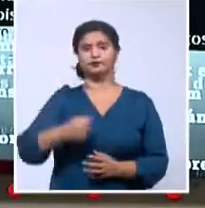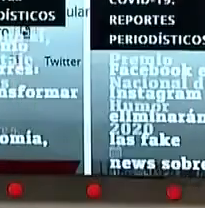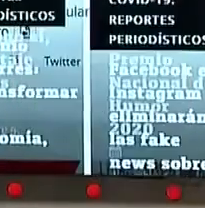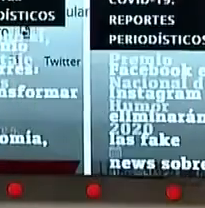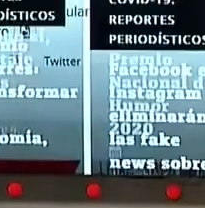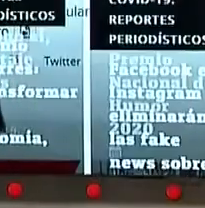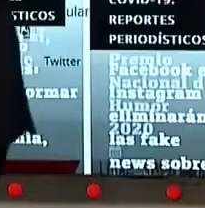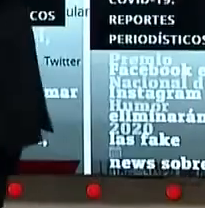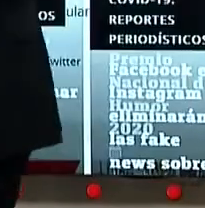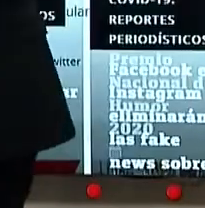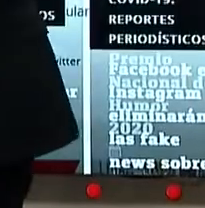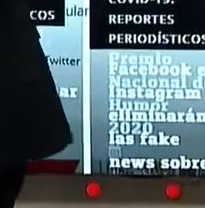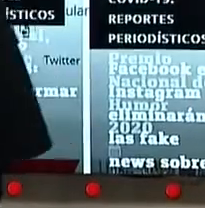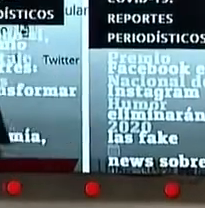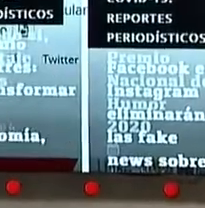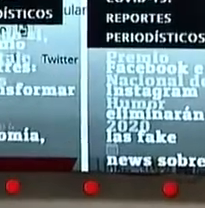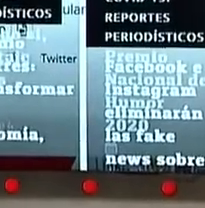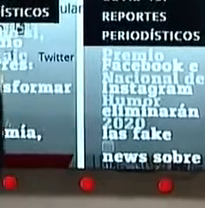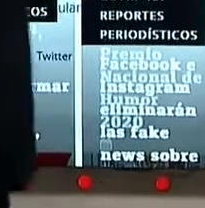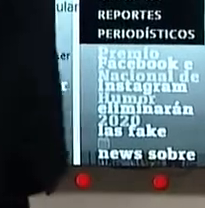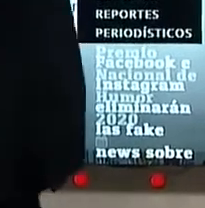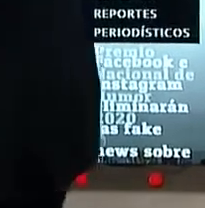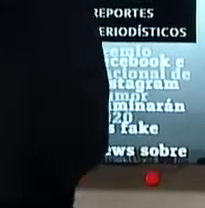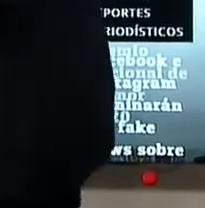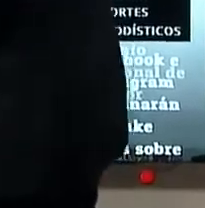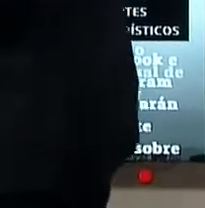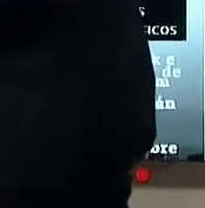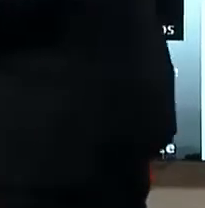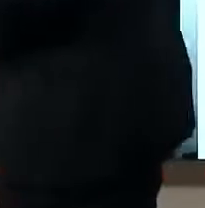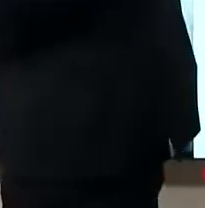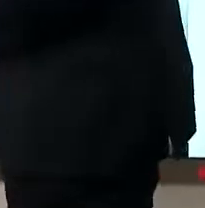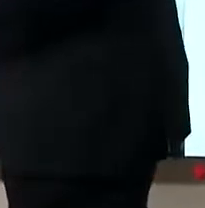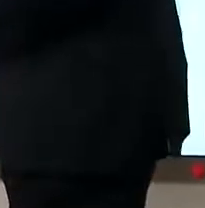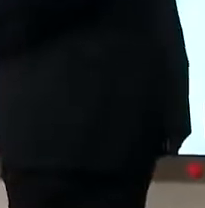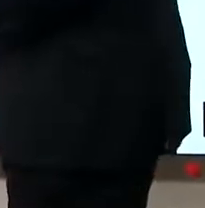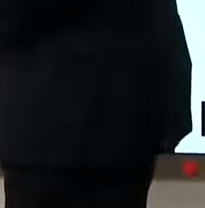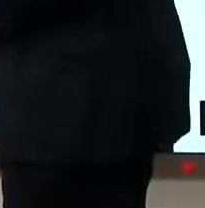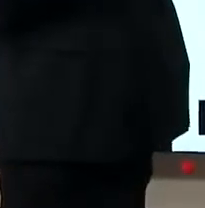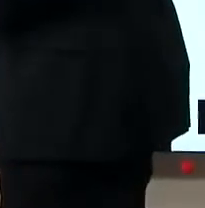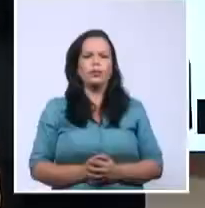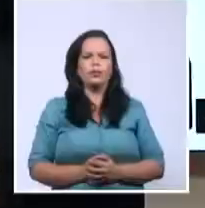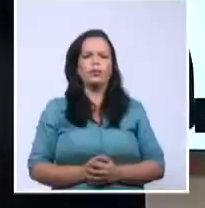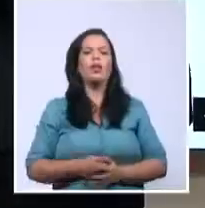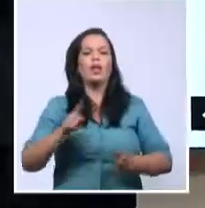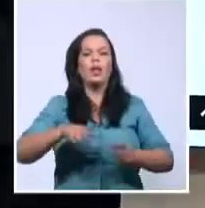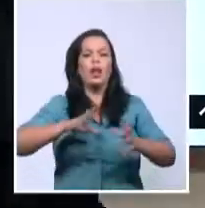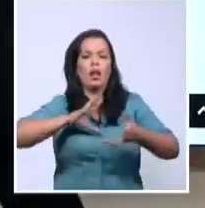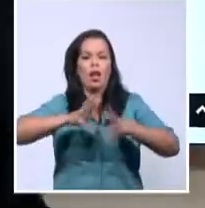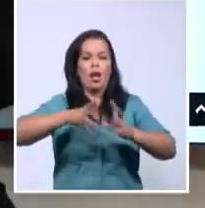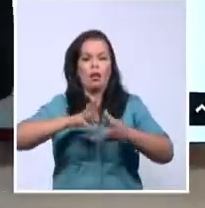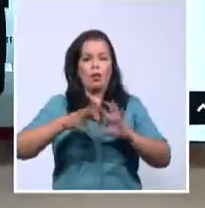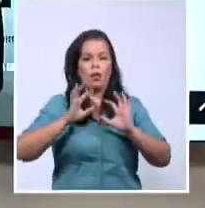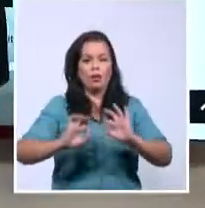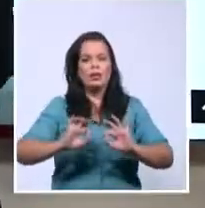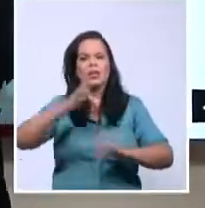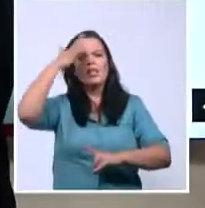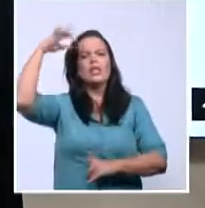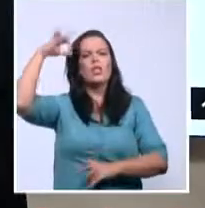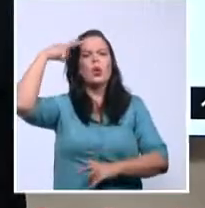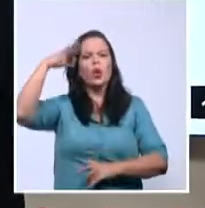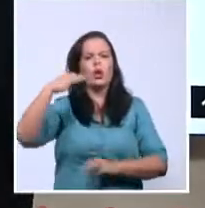contra Cuba. Como suele ocurrir, está diciendo la UPEC, en estos casos de manual de operaciones psicológicas de las agencias militares y